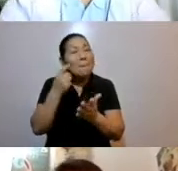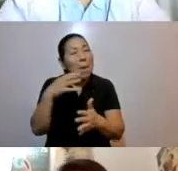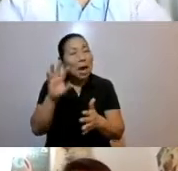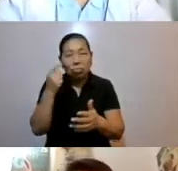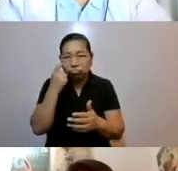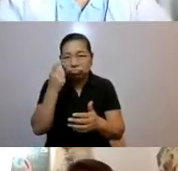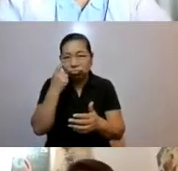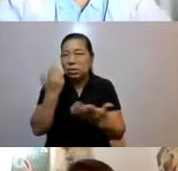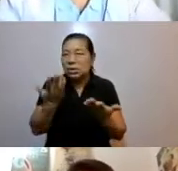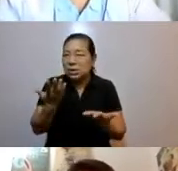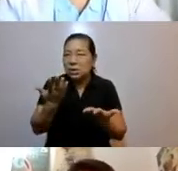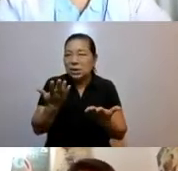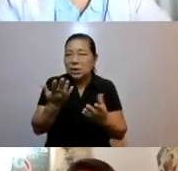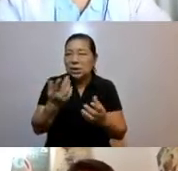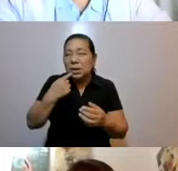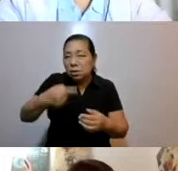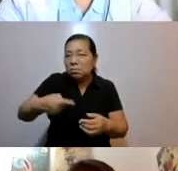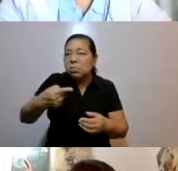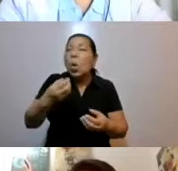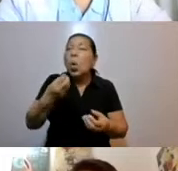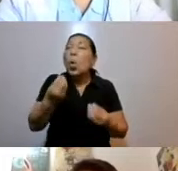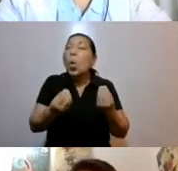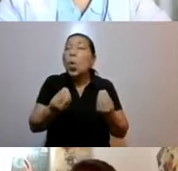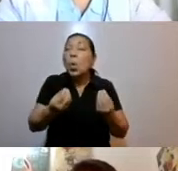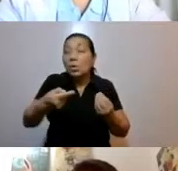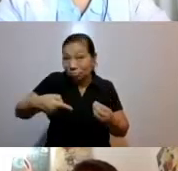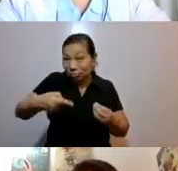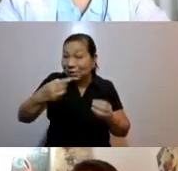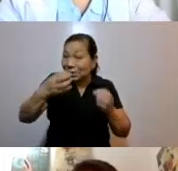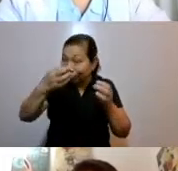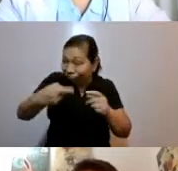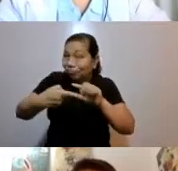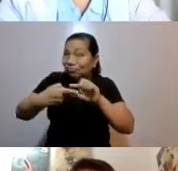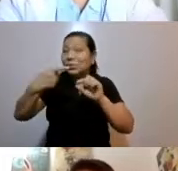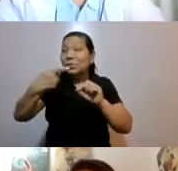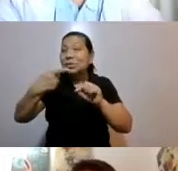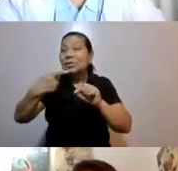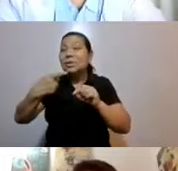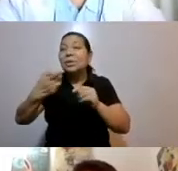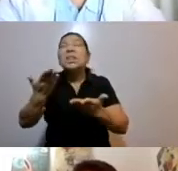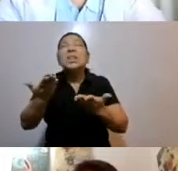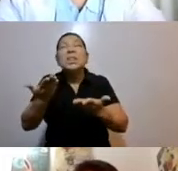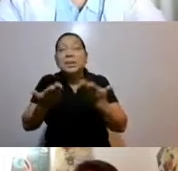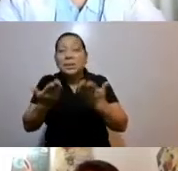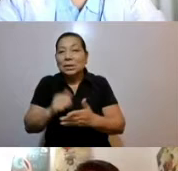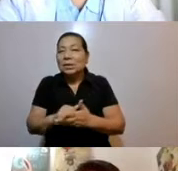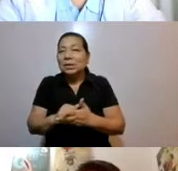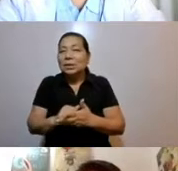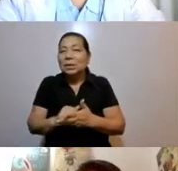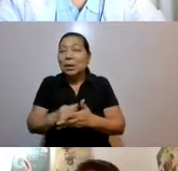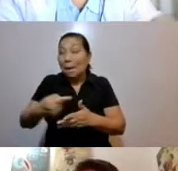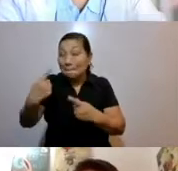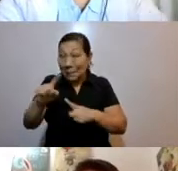comunes, es que la disfunción eréctil, la erección en sí, es un tema vascular, ¿no? O sea, el